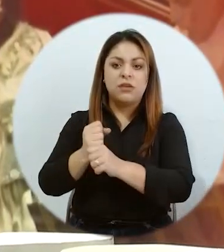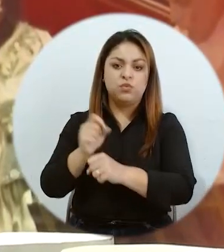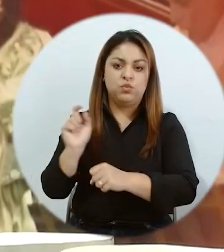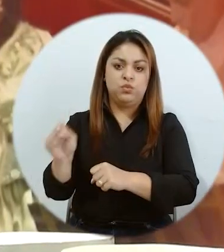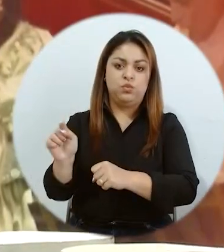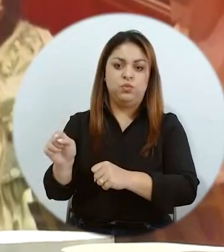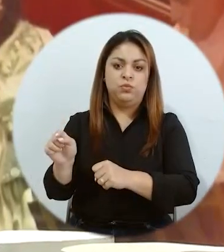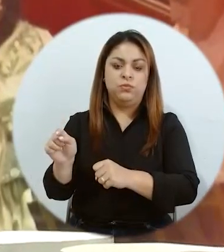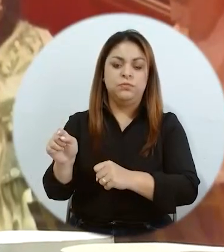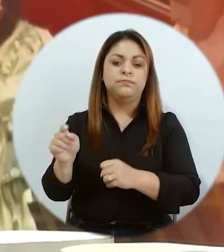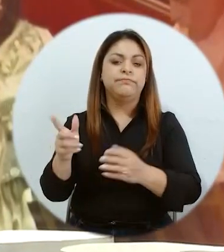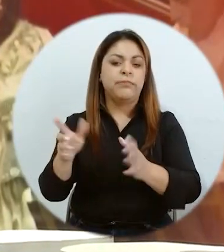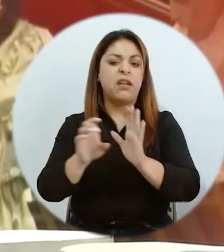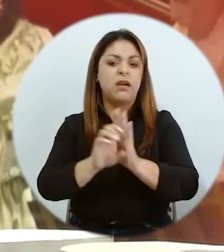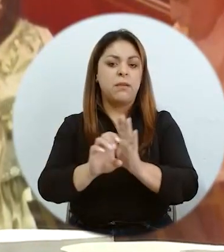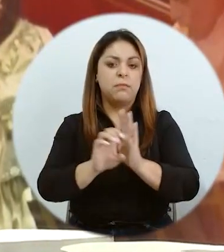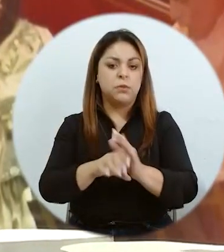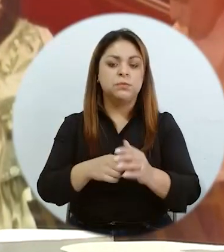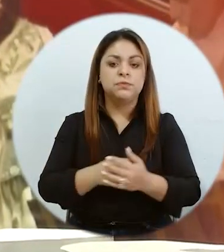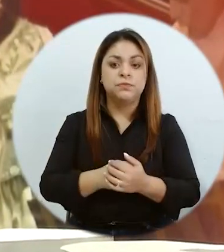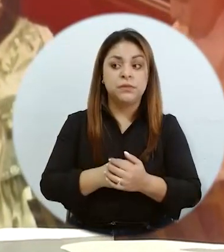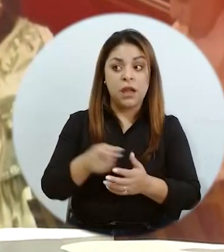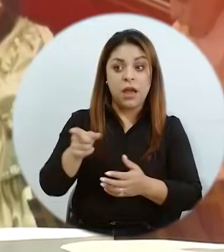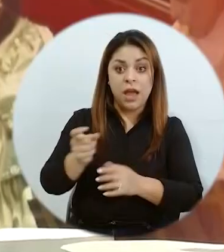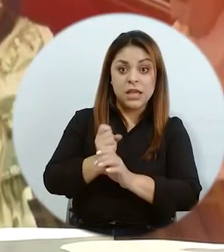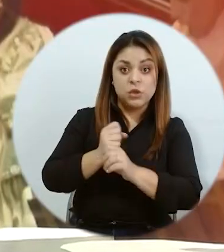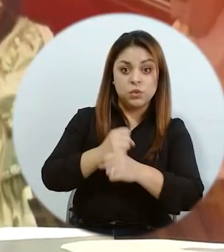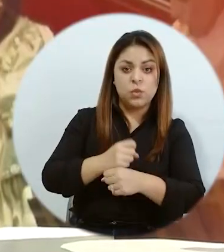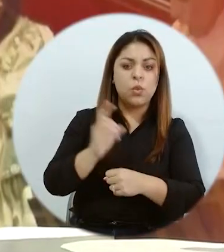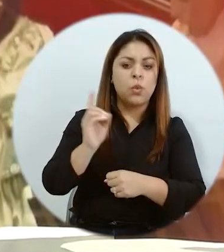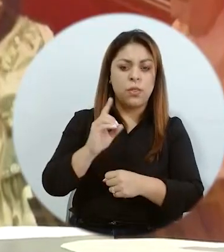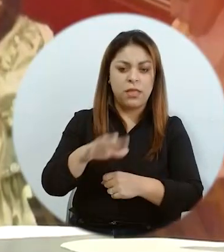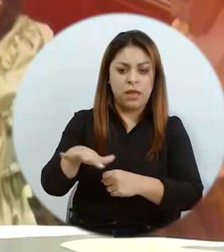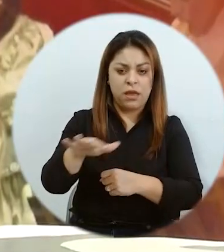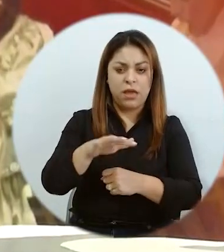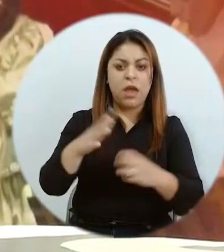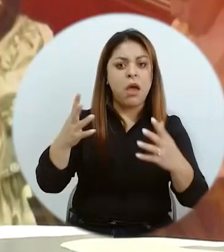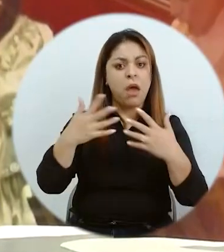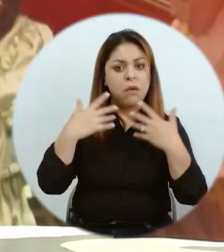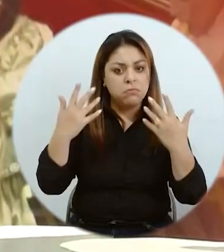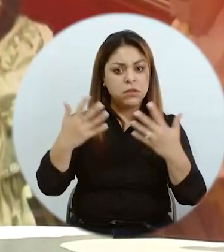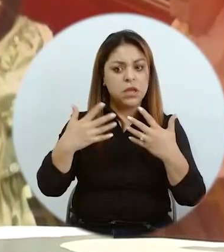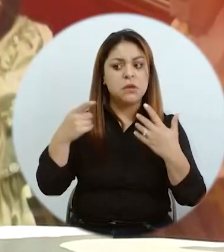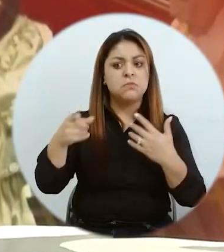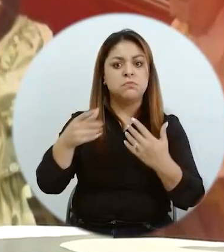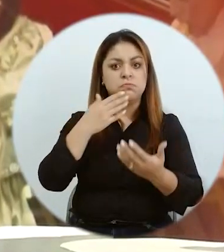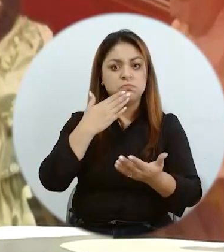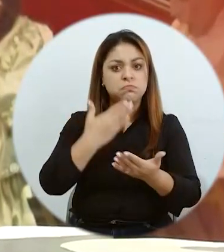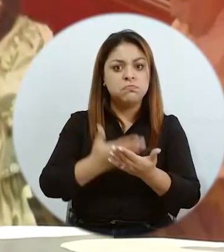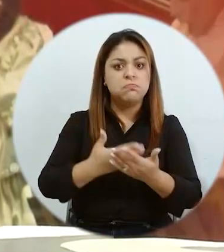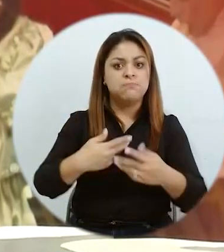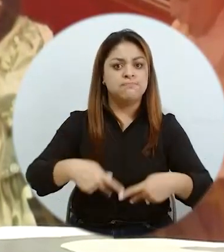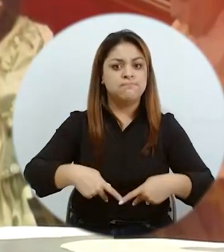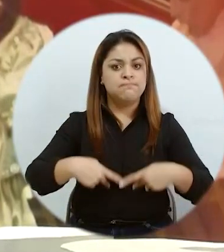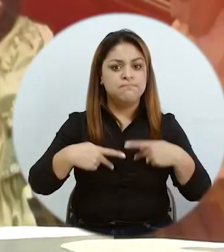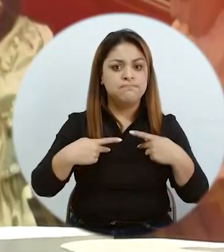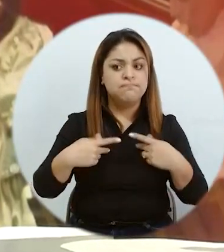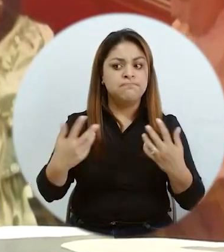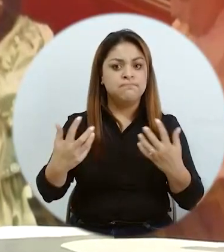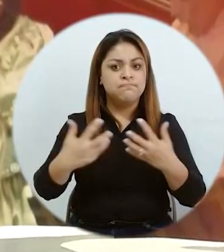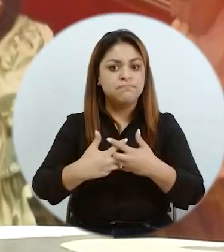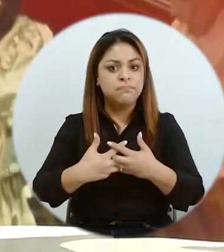Es decir, si se están produciendo en un ambiente que está promoviendo la vida